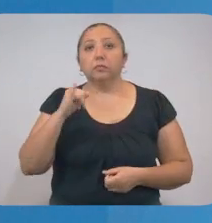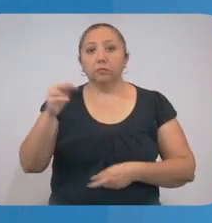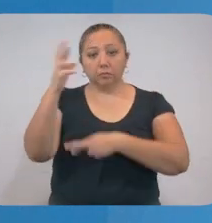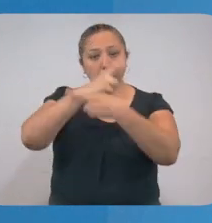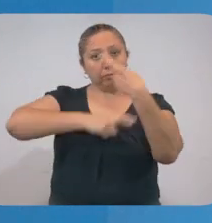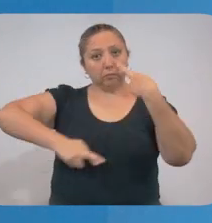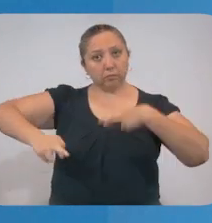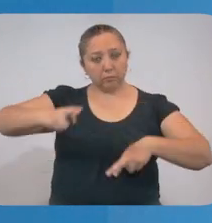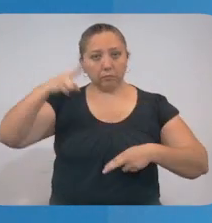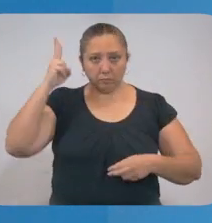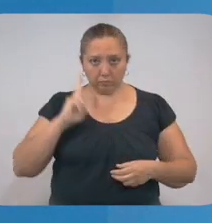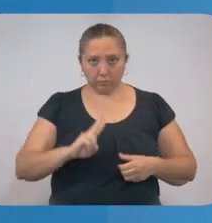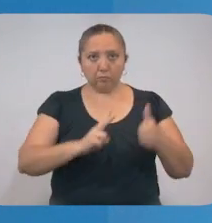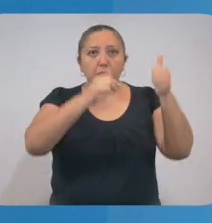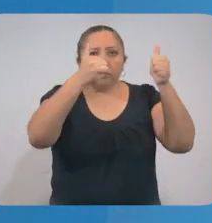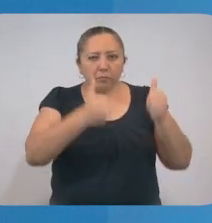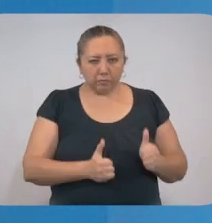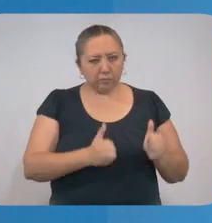el teléfono